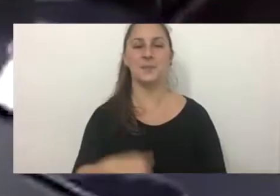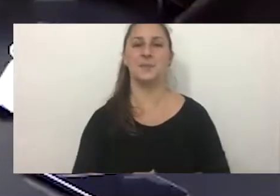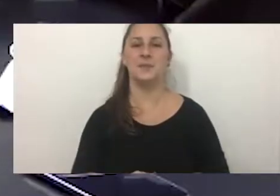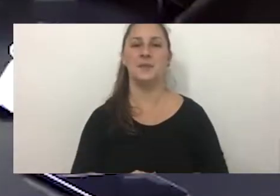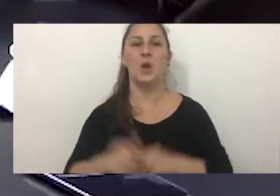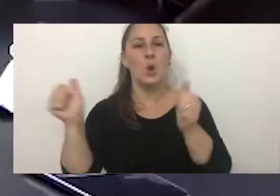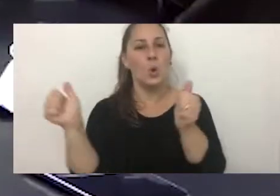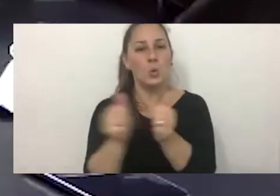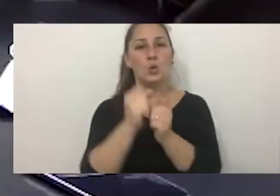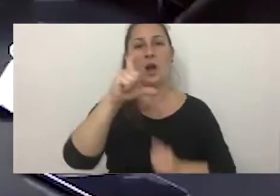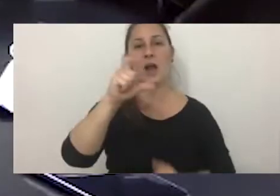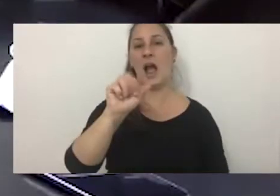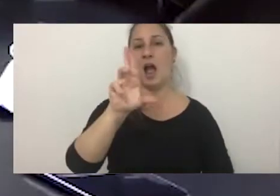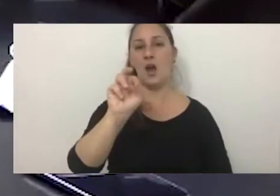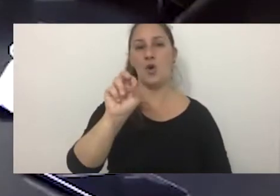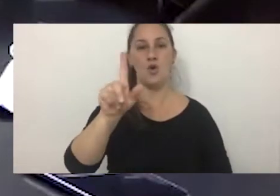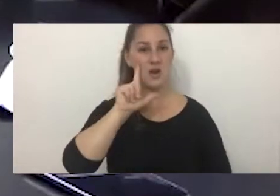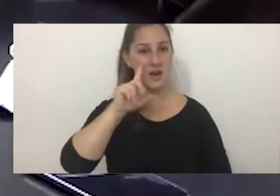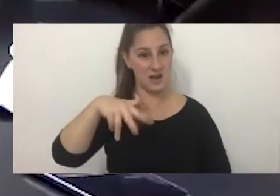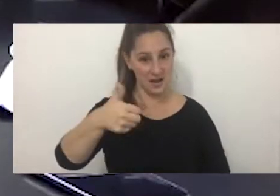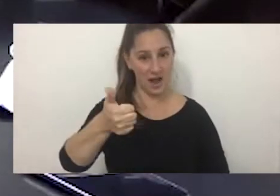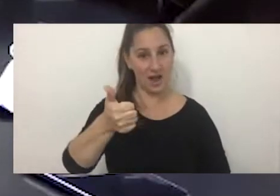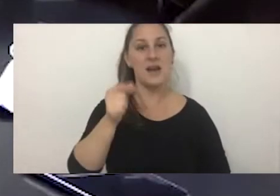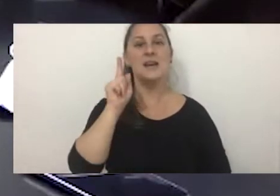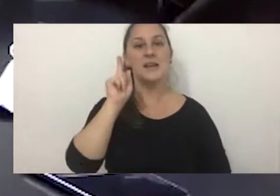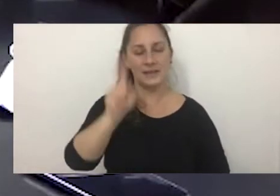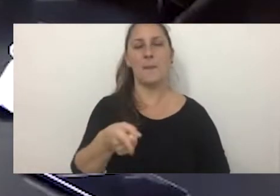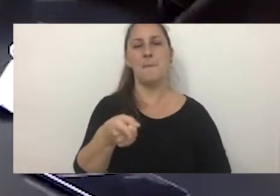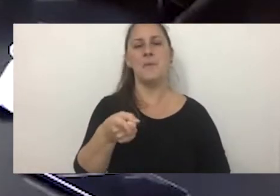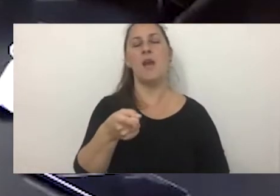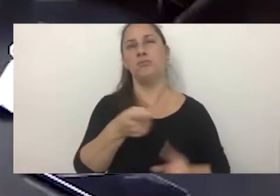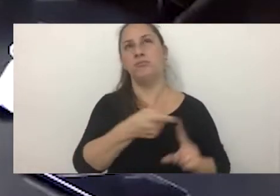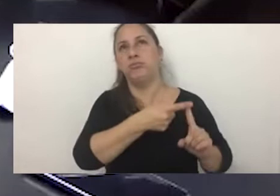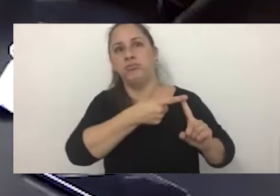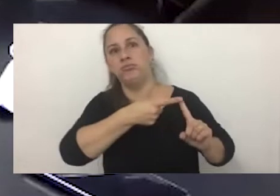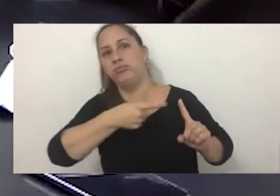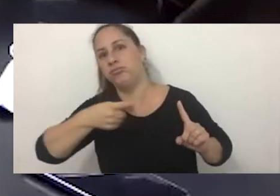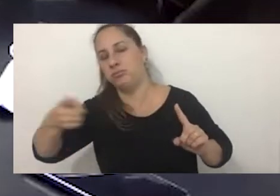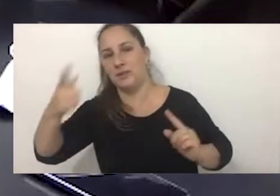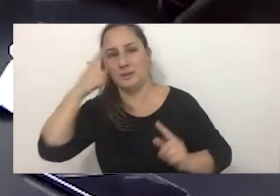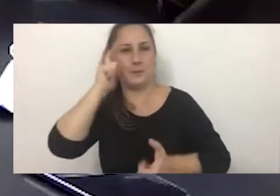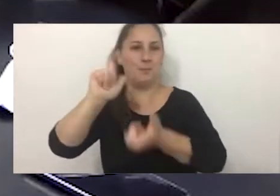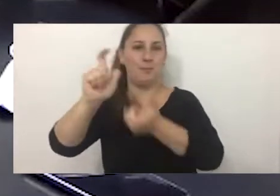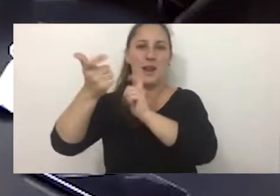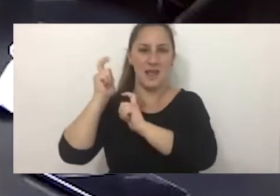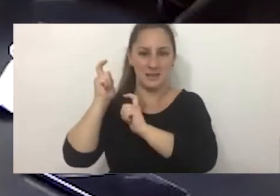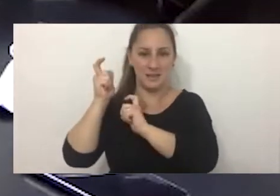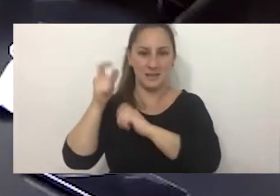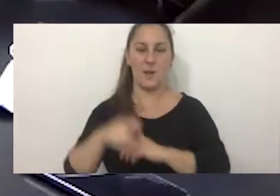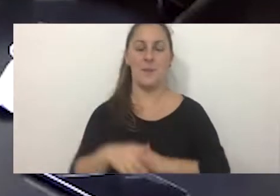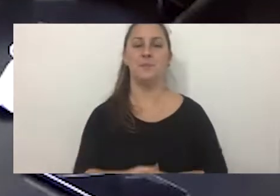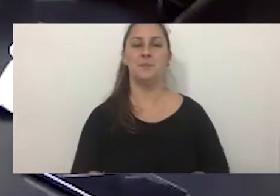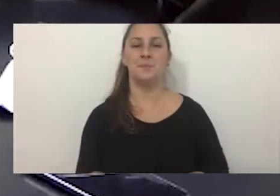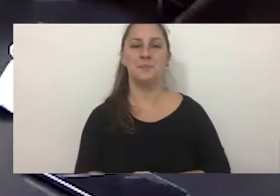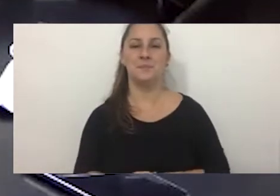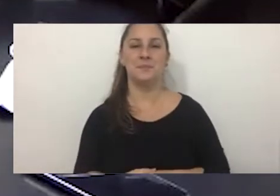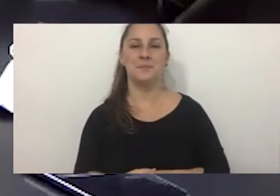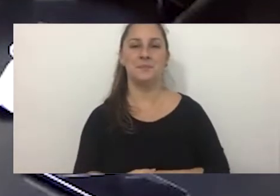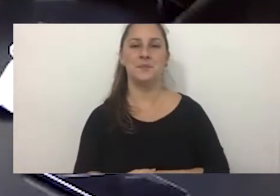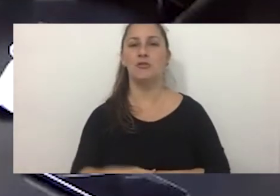Así que, bueno, es un placer, y está por ser mamá de Vicente, que también es